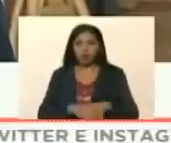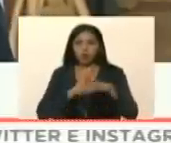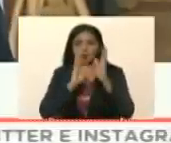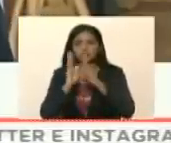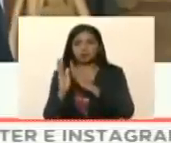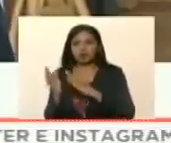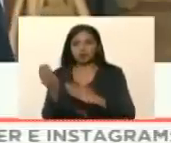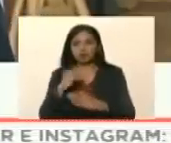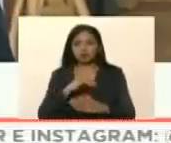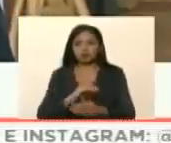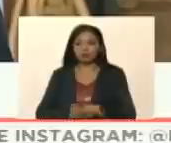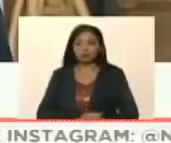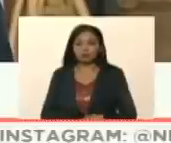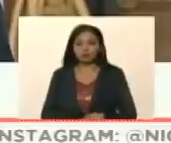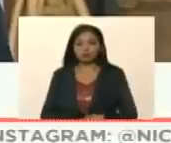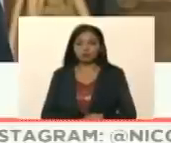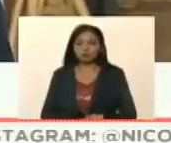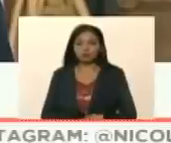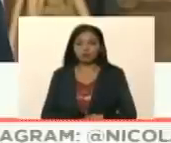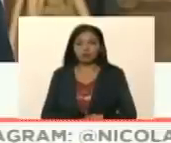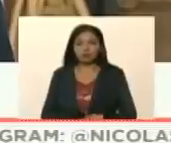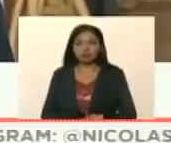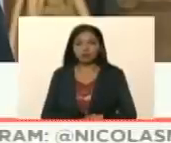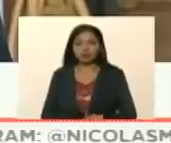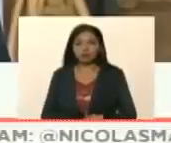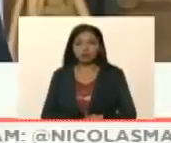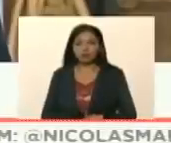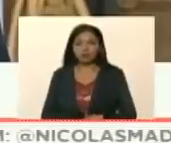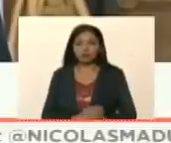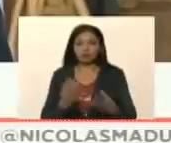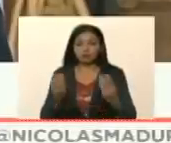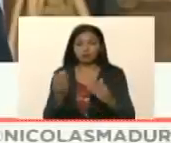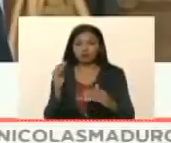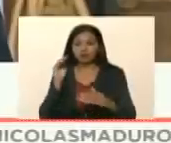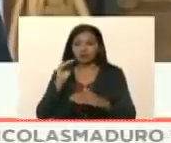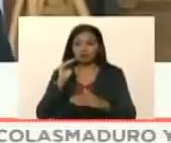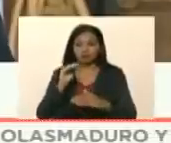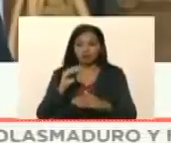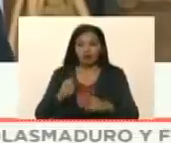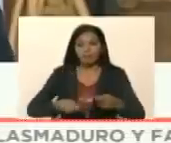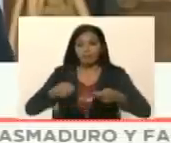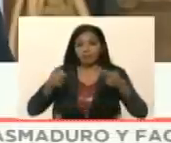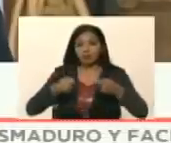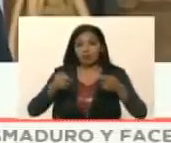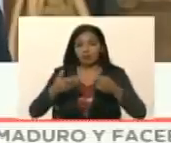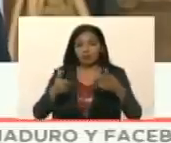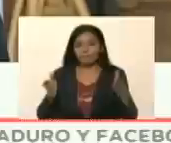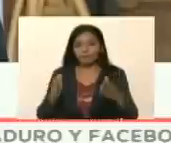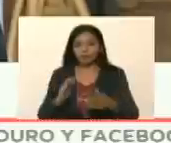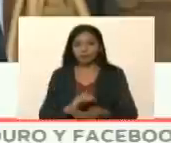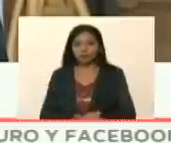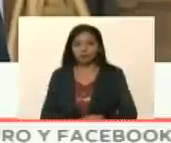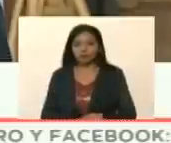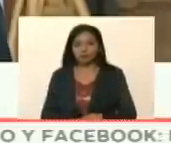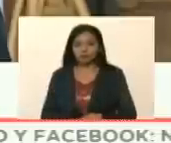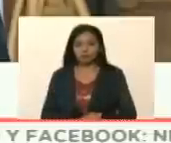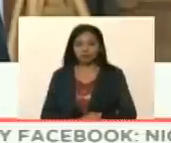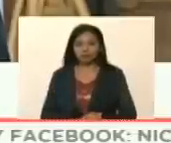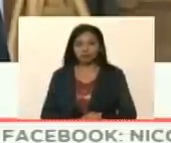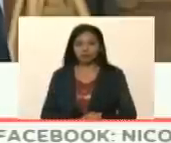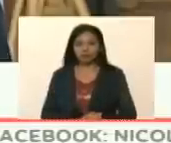organizado en los CLAP y mucho más allá en los mercados a cielo abierto.